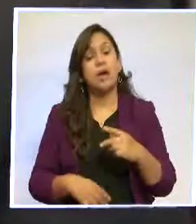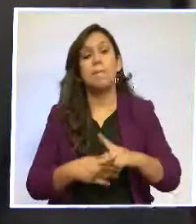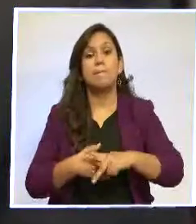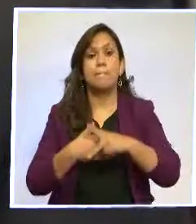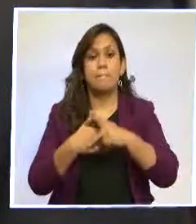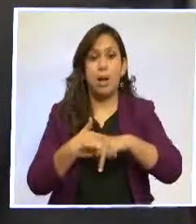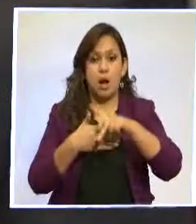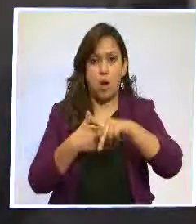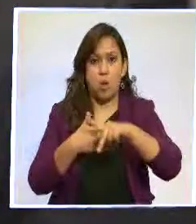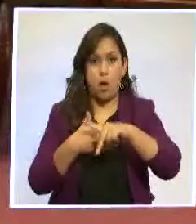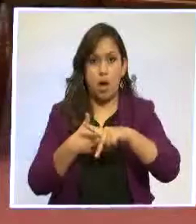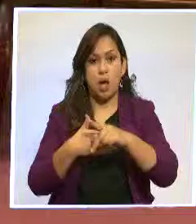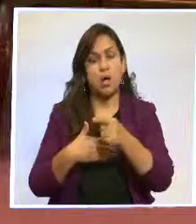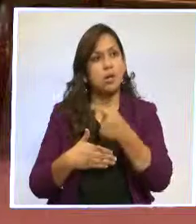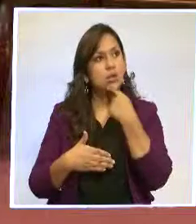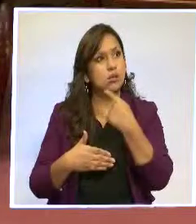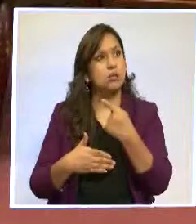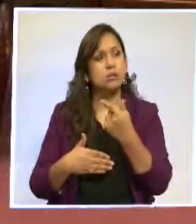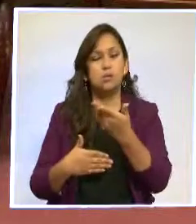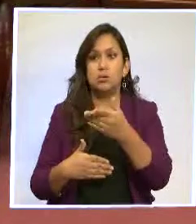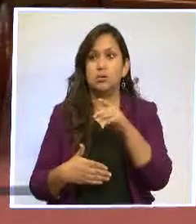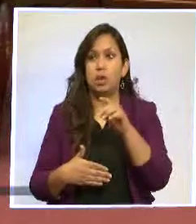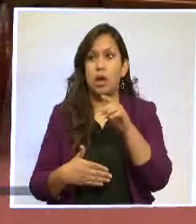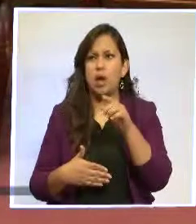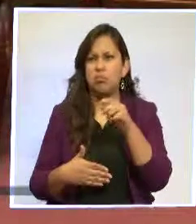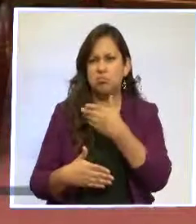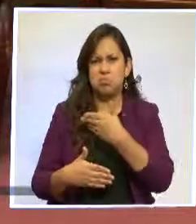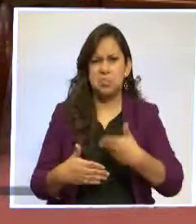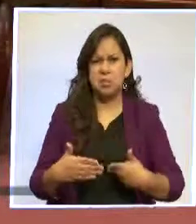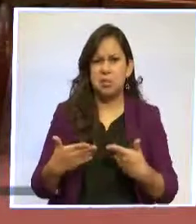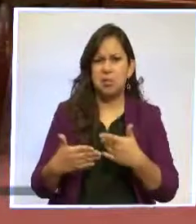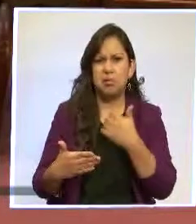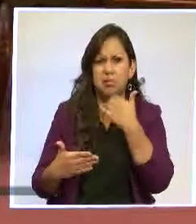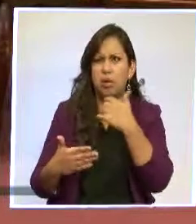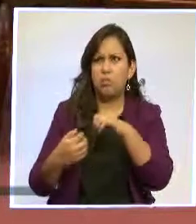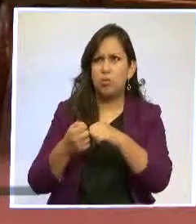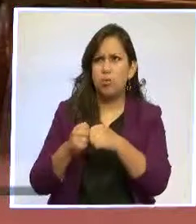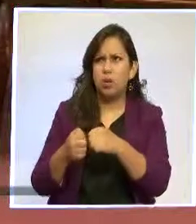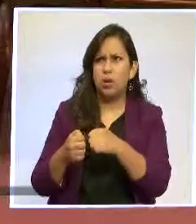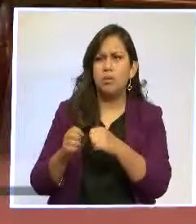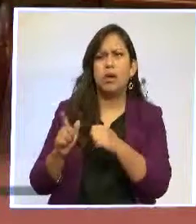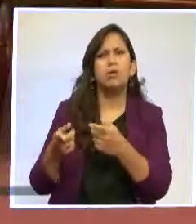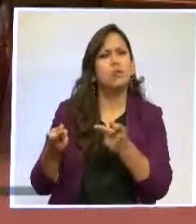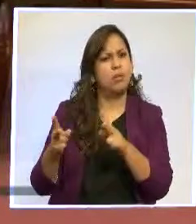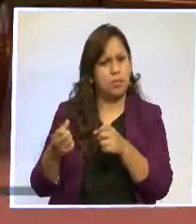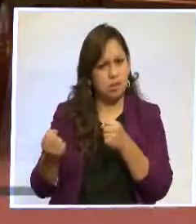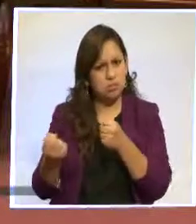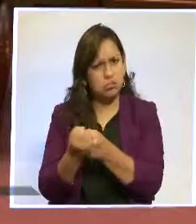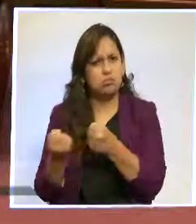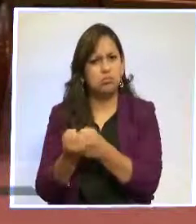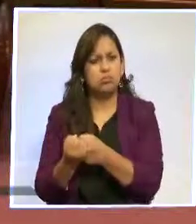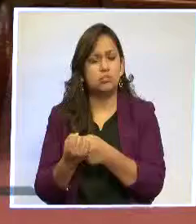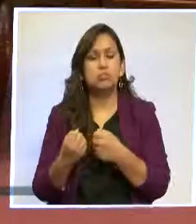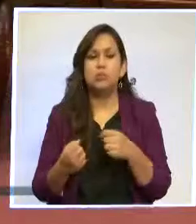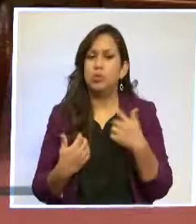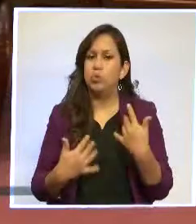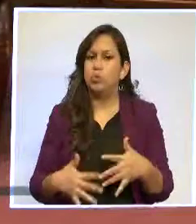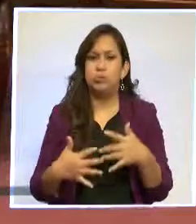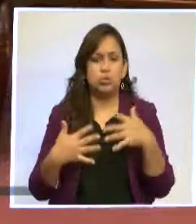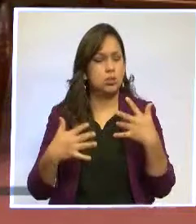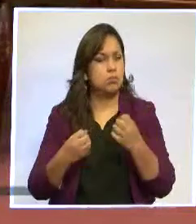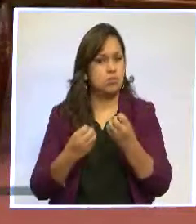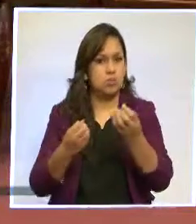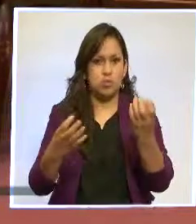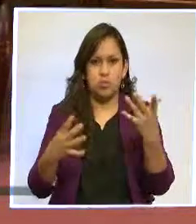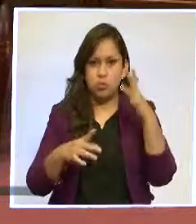del presidente Fernando Lugo. Exactamente. Yo creo que los organismos multilaterales de reciente creación han tenido grandes logros en